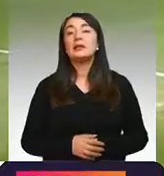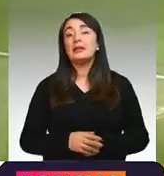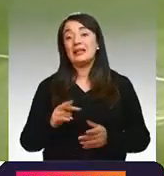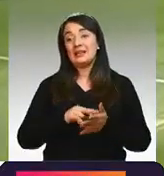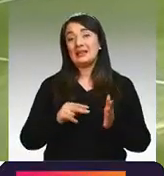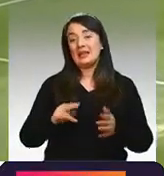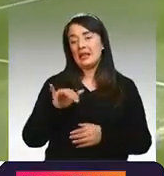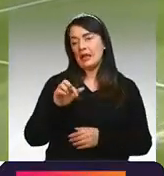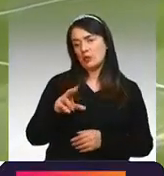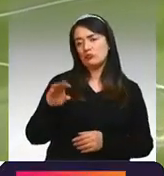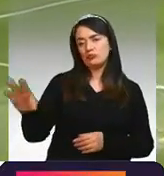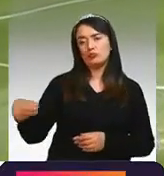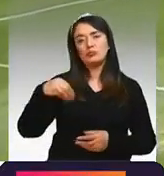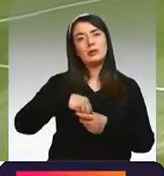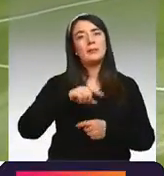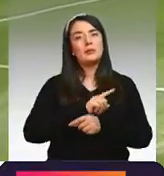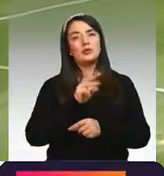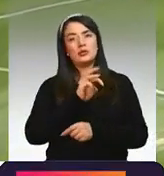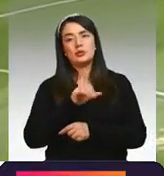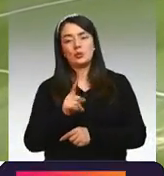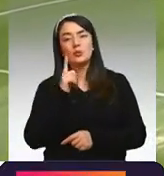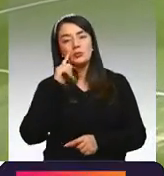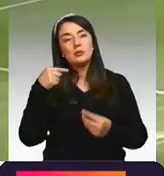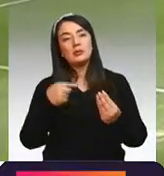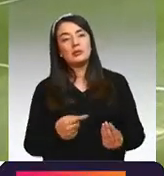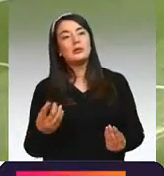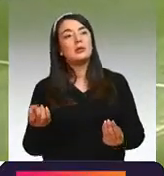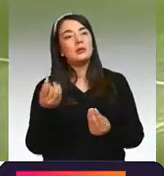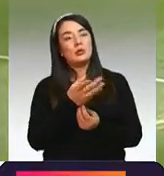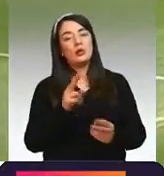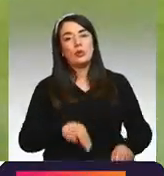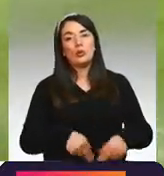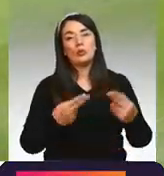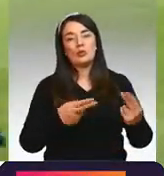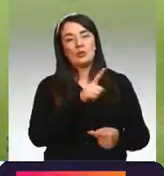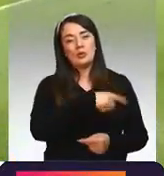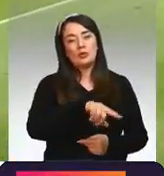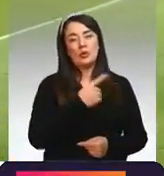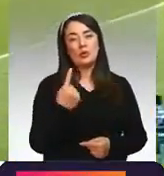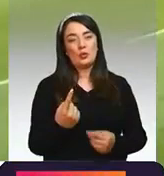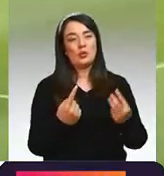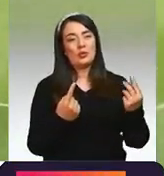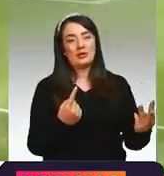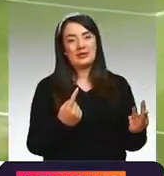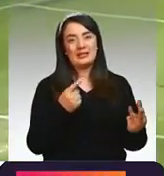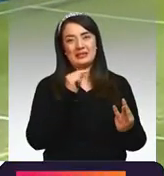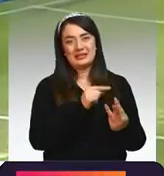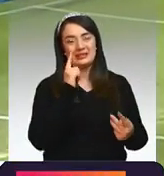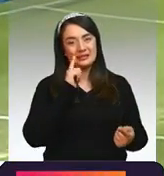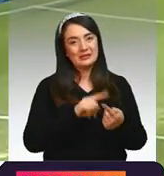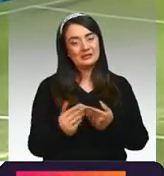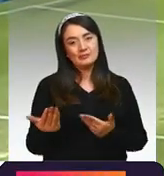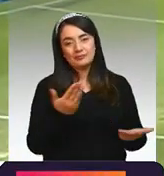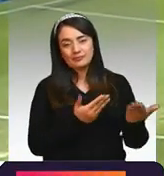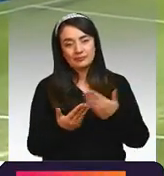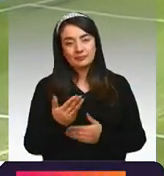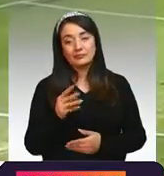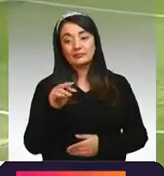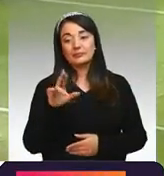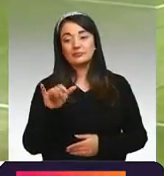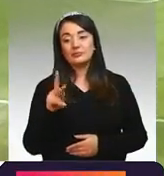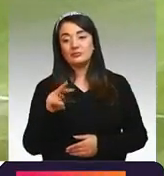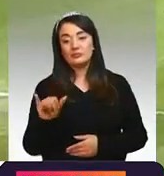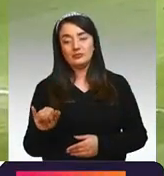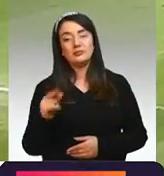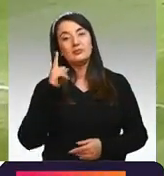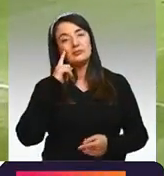incluyó al minuto 81 en el juego en el que Santa Fe venció en Tunja a Patriotas 1-3 en la Copa Colombia. Y allí, McCormick cumplió